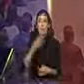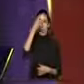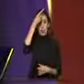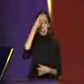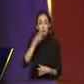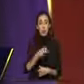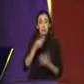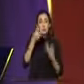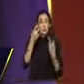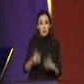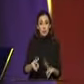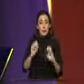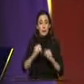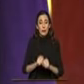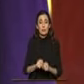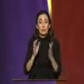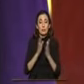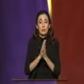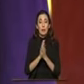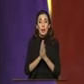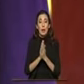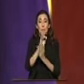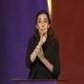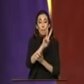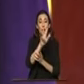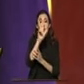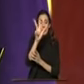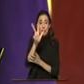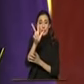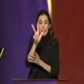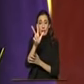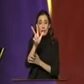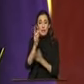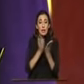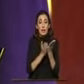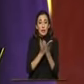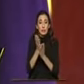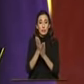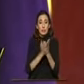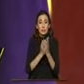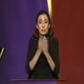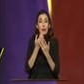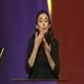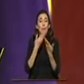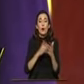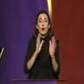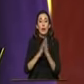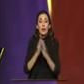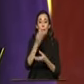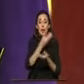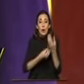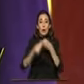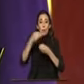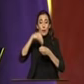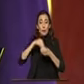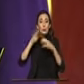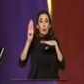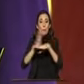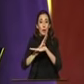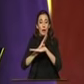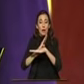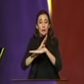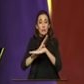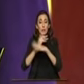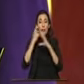Decidimos, decía, reducir el costo de 23 servicios financieros, por ejemplo, los envíos y recibos de transferencias bancarias